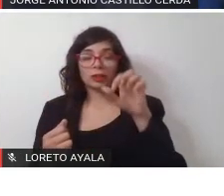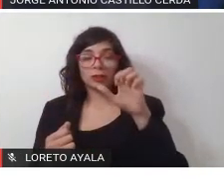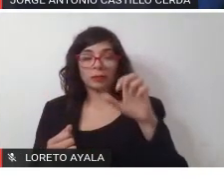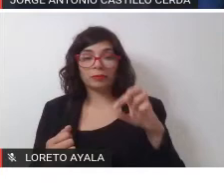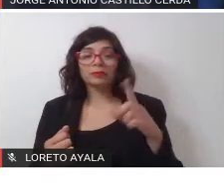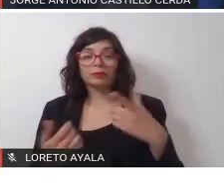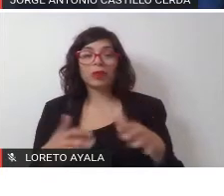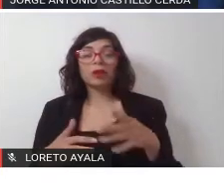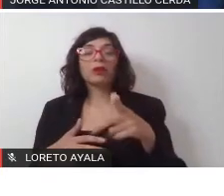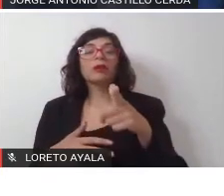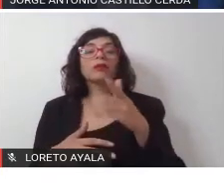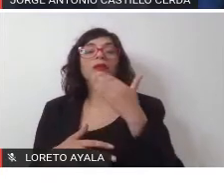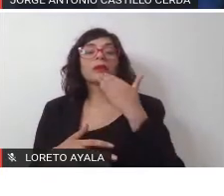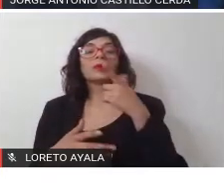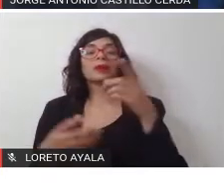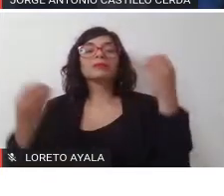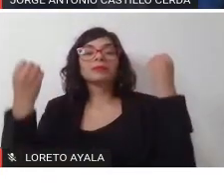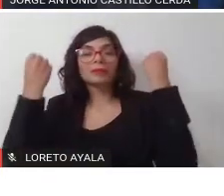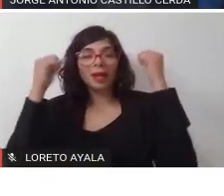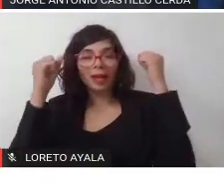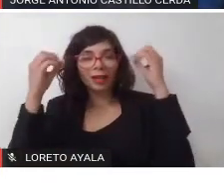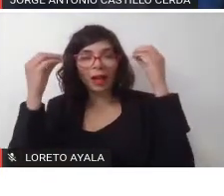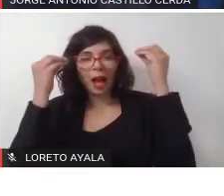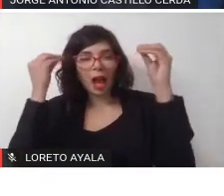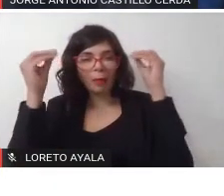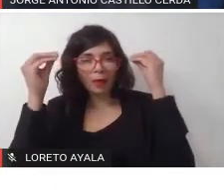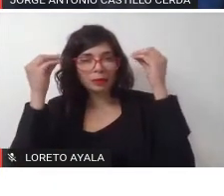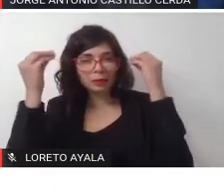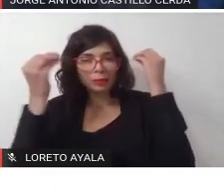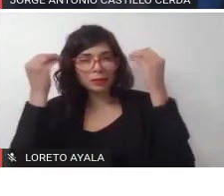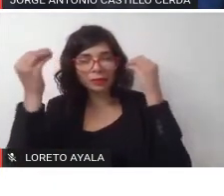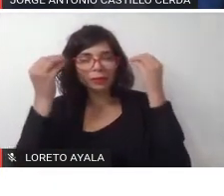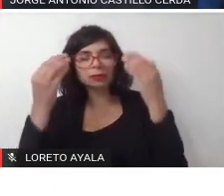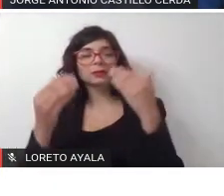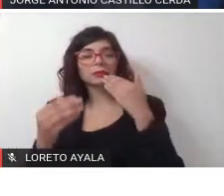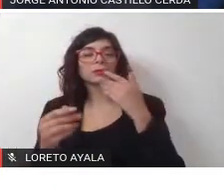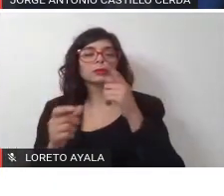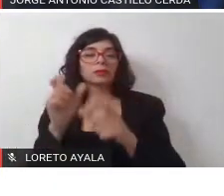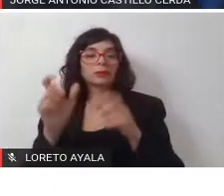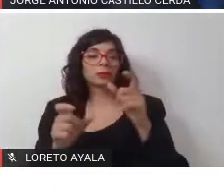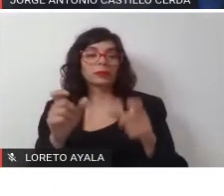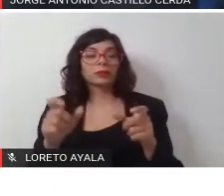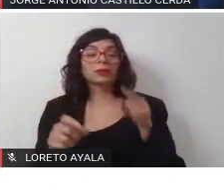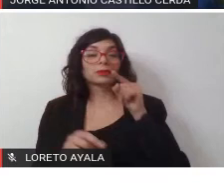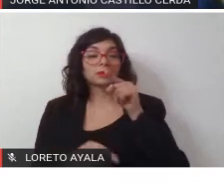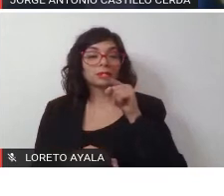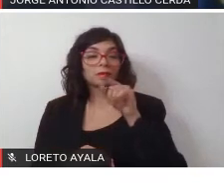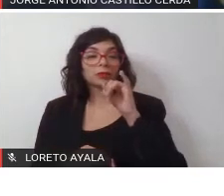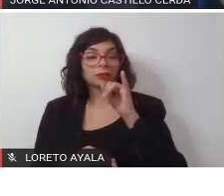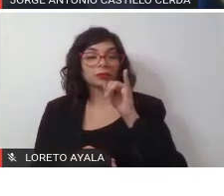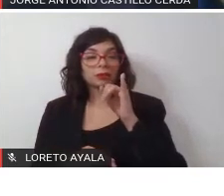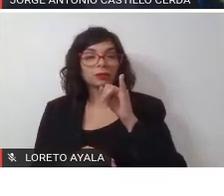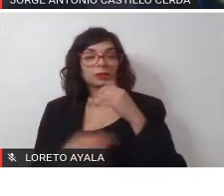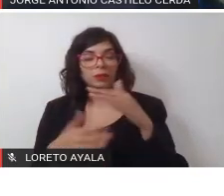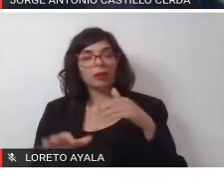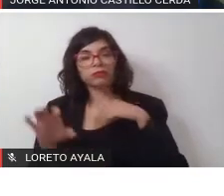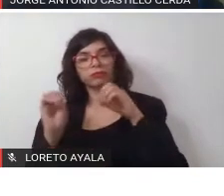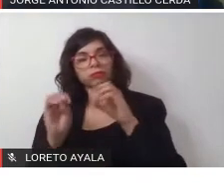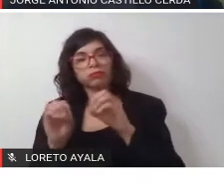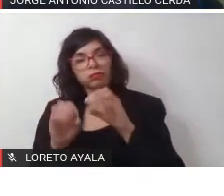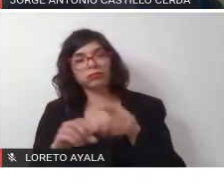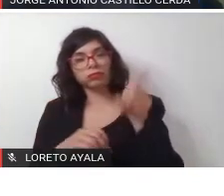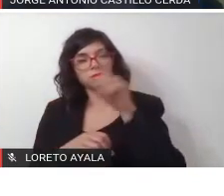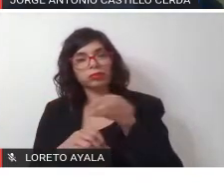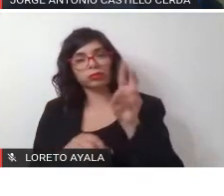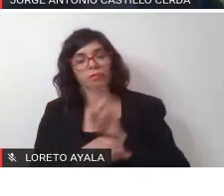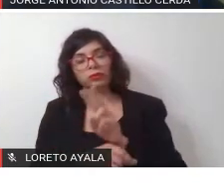tiene que ver con la capacitación. ¿Ya? Y ahí sí se ha capacitado a los docentes y en general